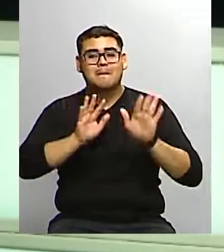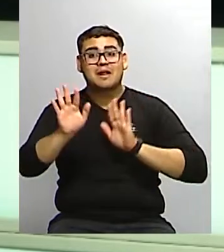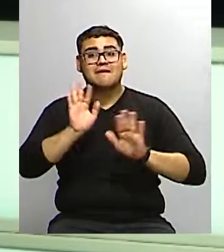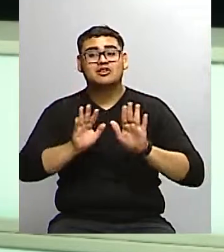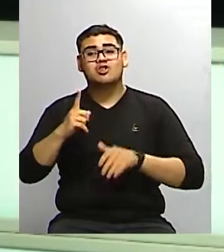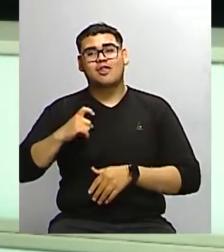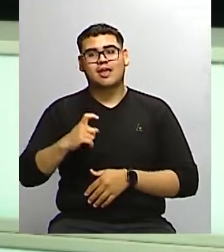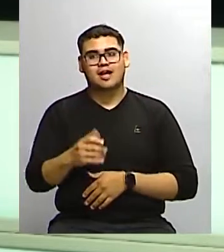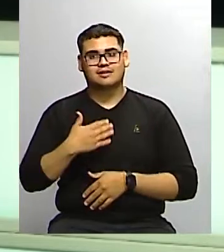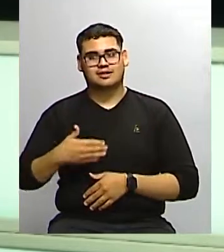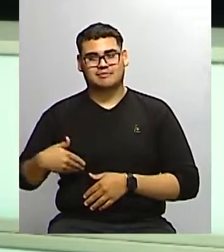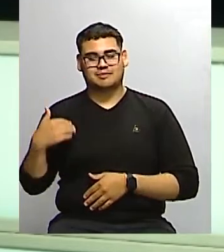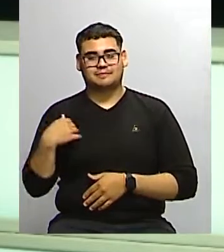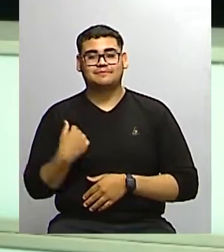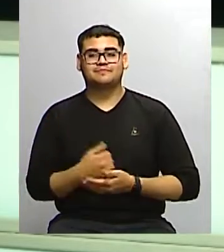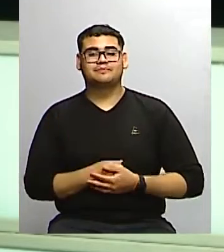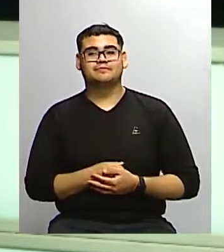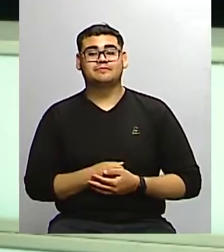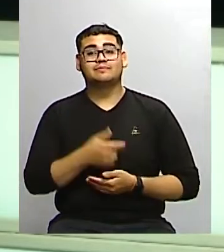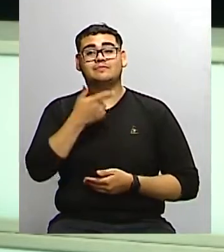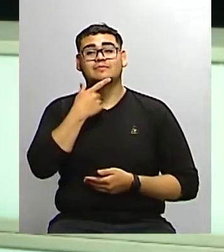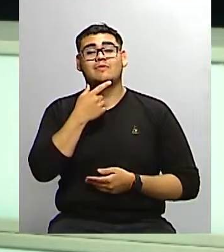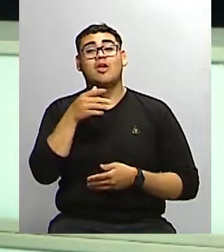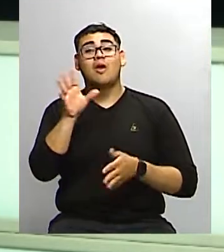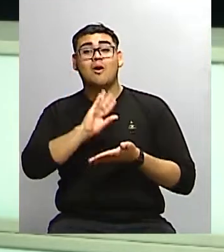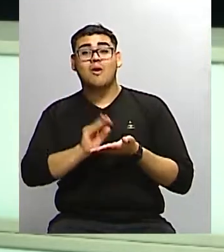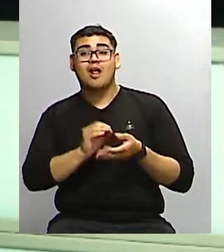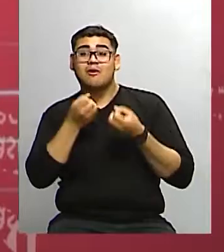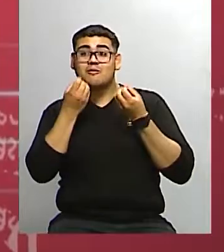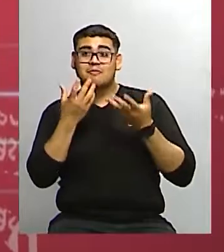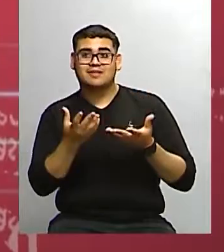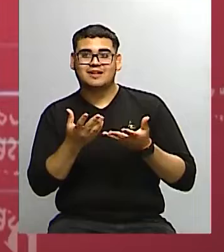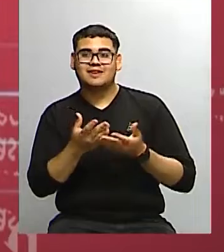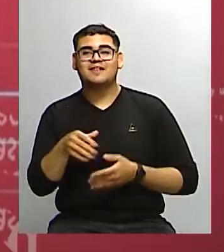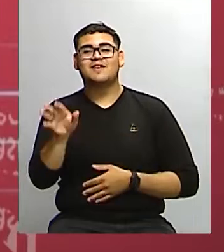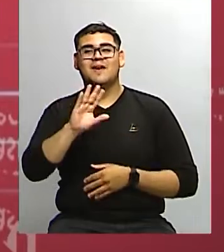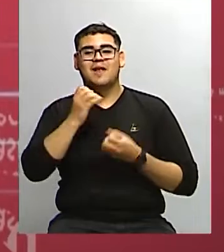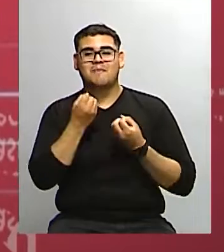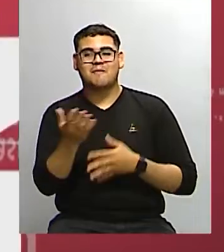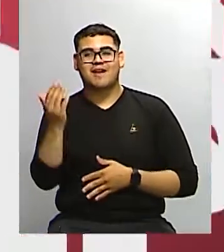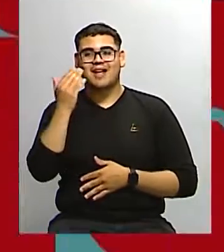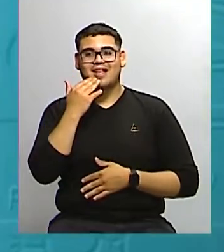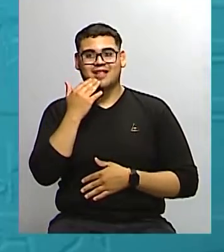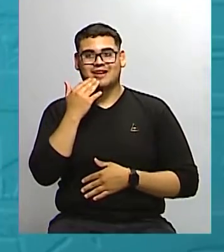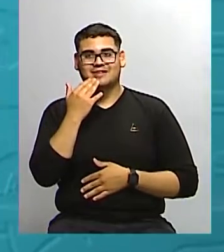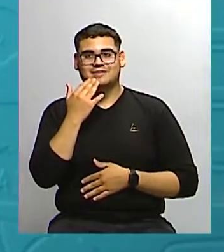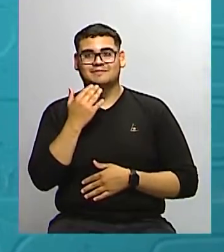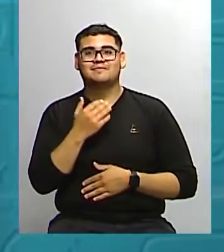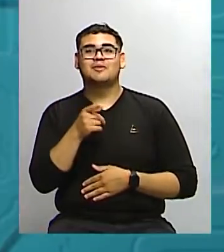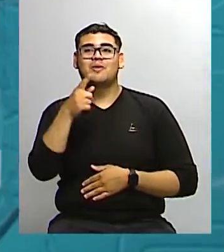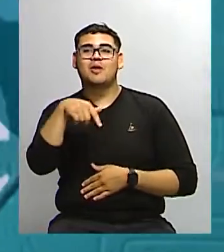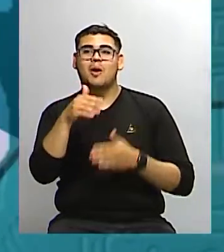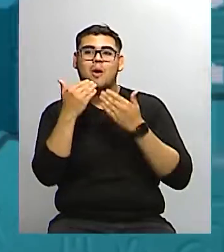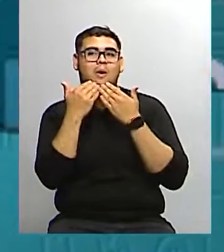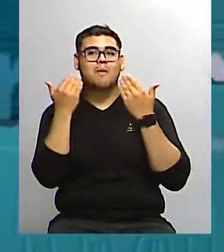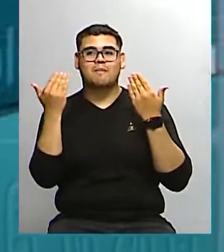del cáncer de mama. La vamos a saludar. Senadora, ¿cómo le va? Bienvenida. Buenas tardes, Claudia, ¿cómo están? Muchísimas gracias por